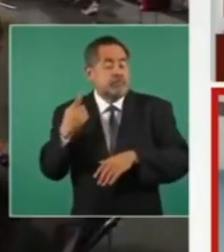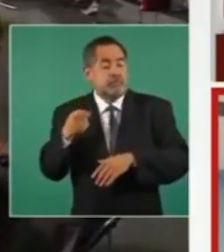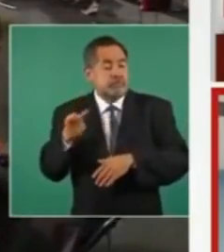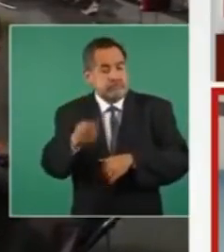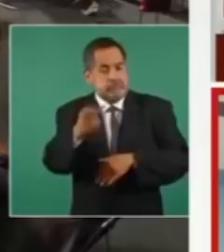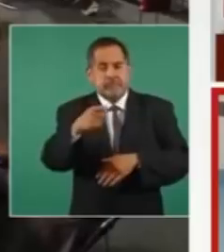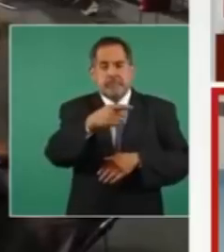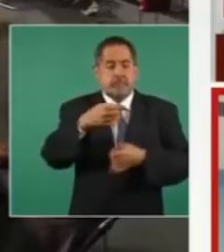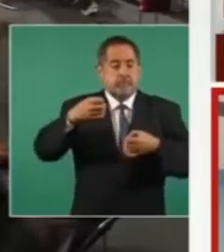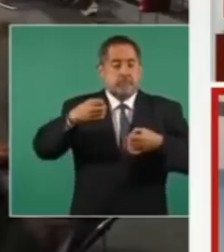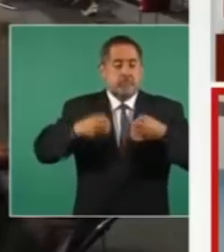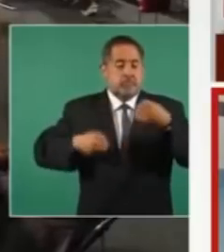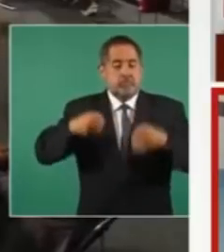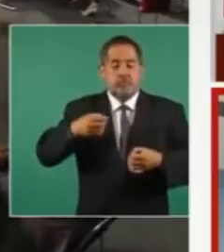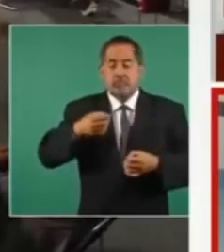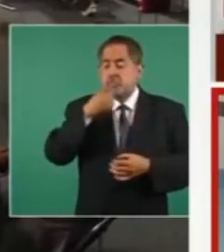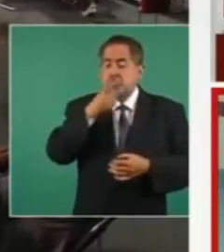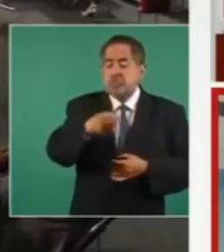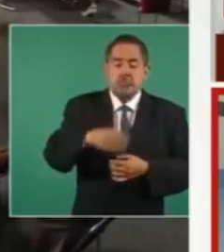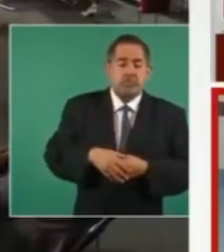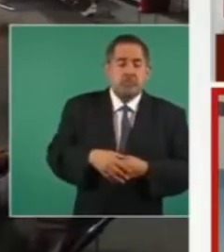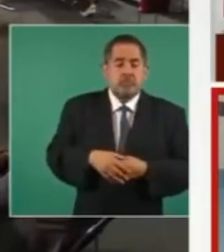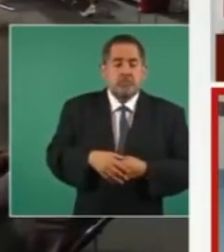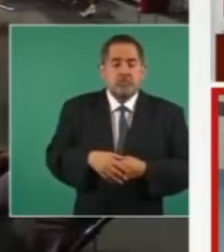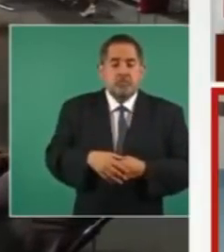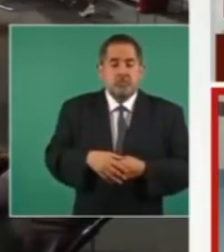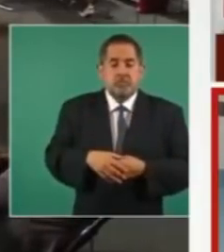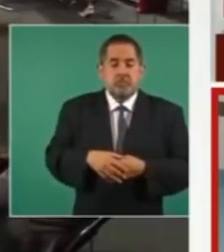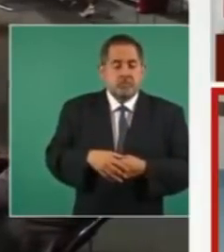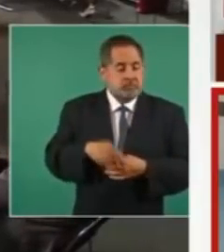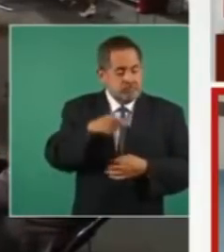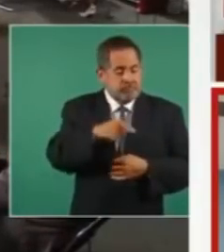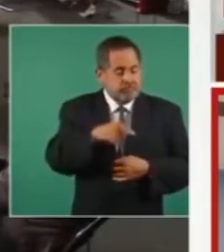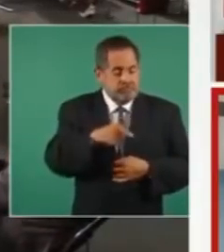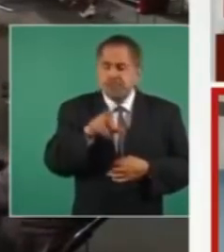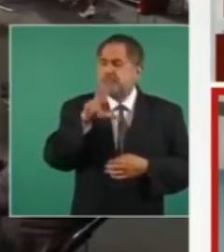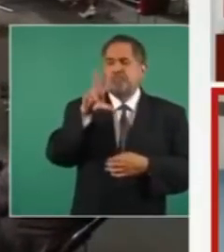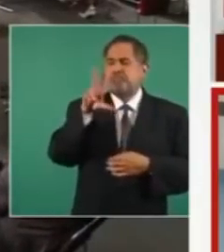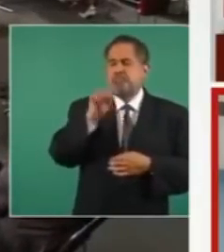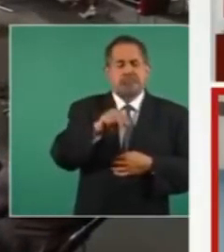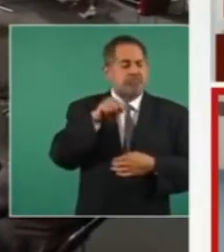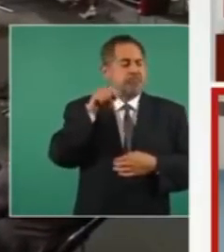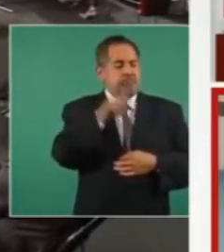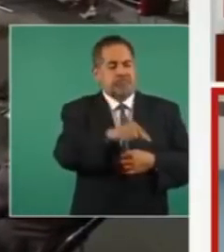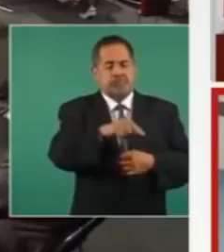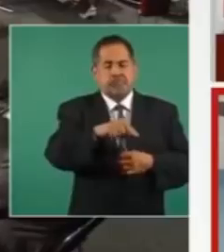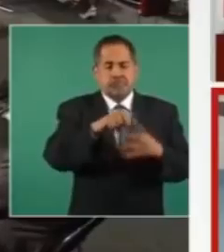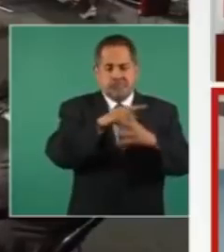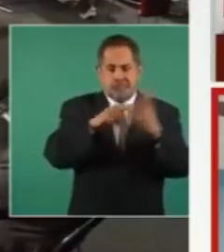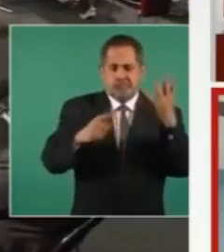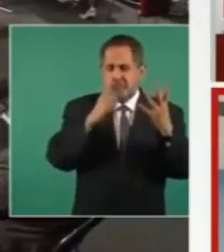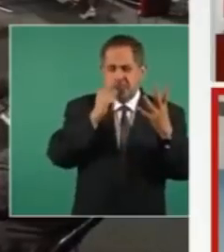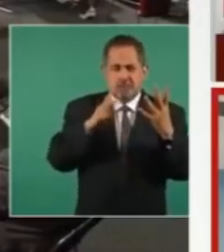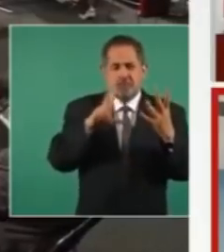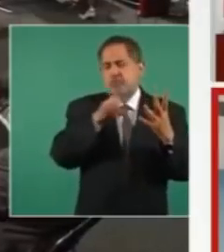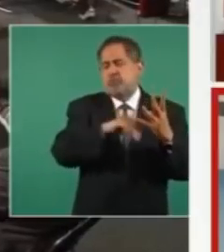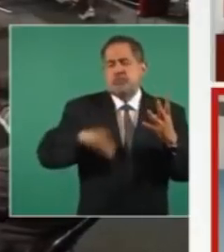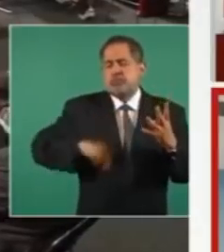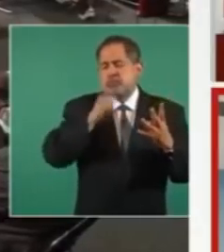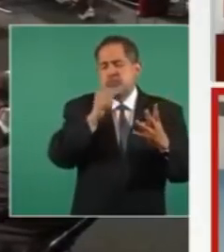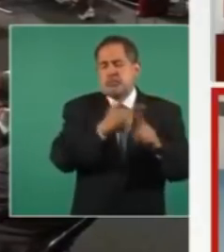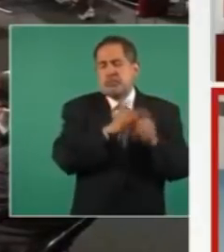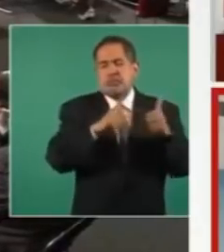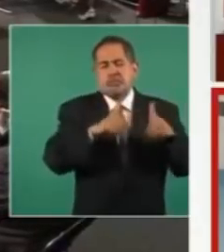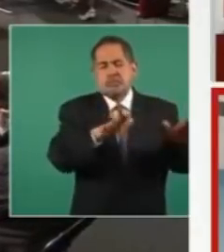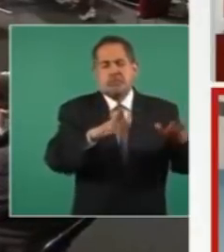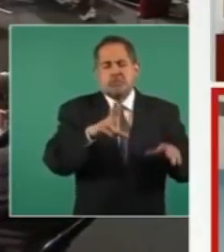juez dictó auto de no vinculación a proceso contra cuatro policías. Y lo